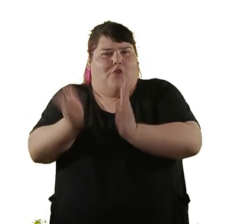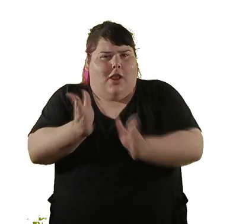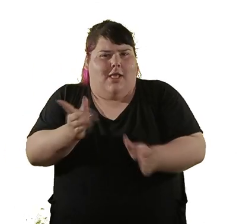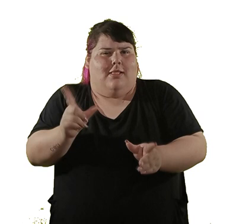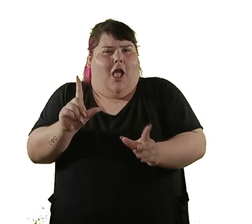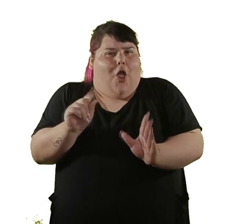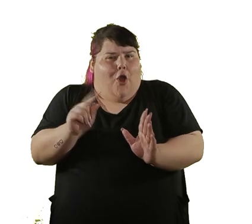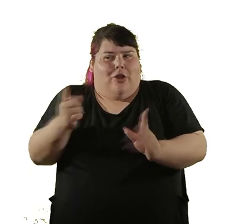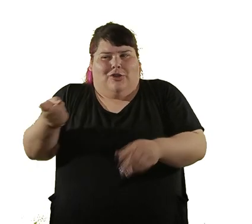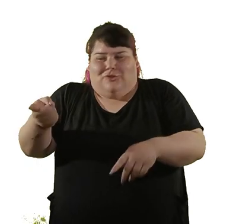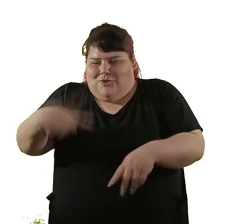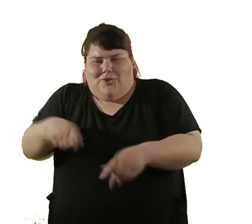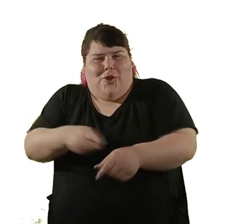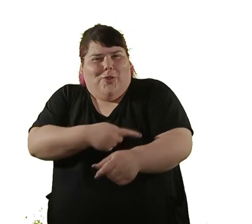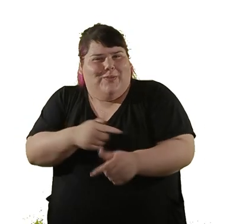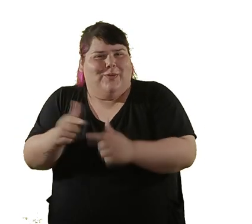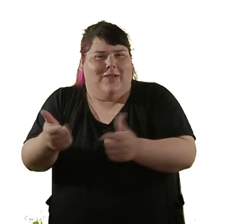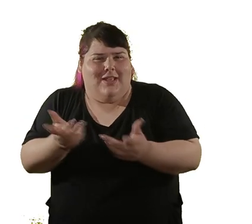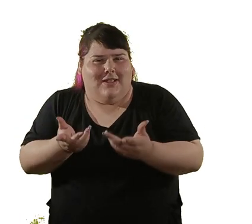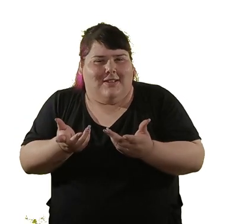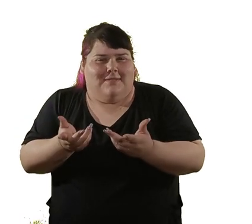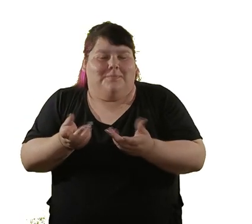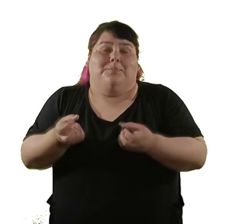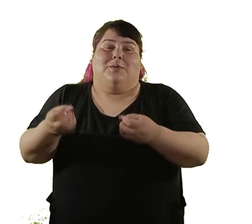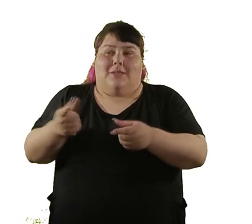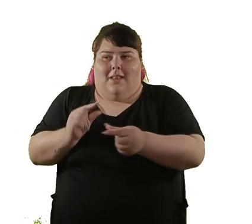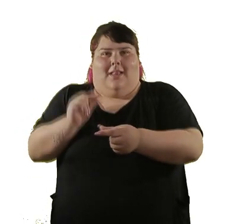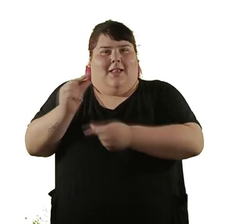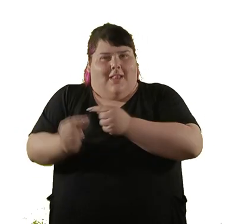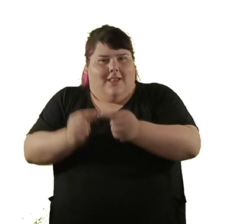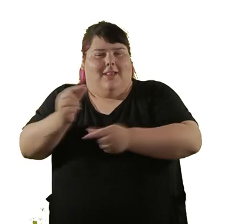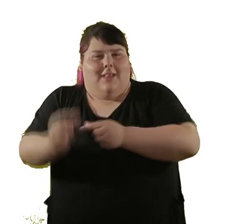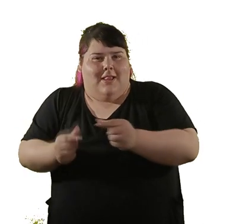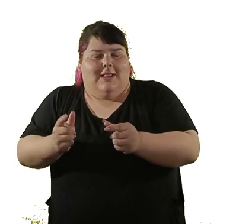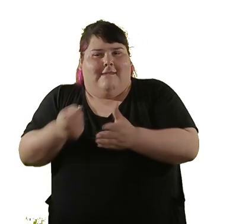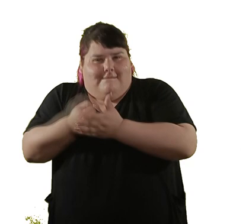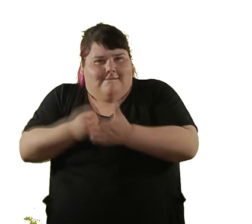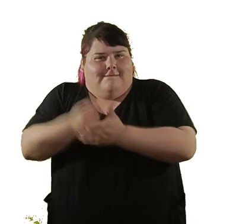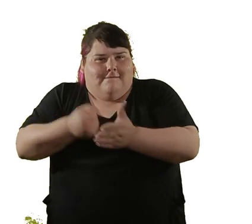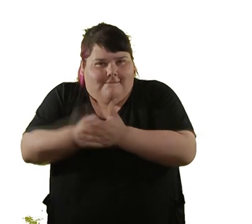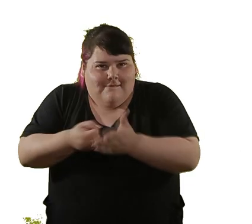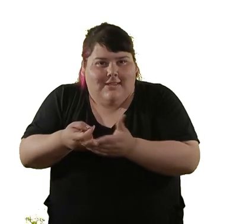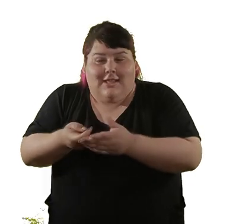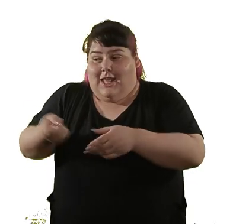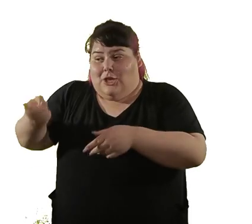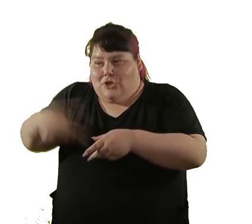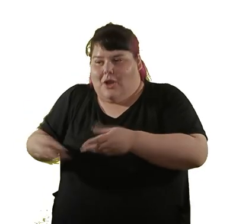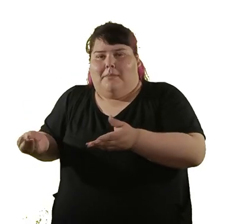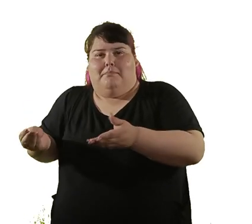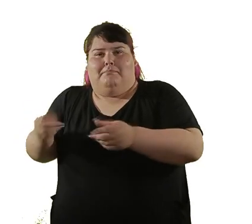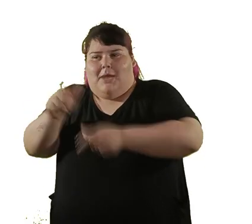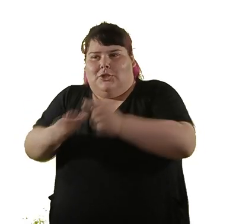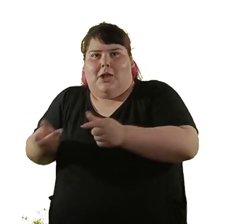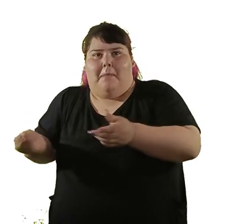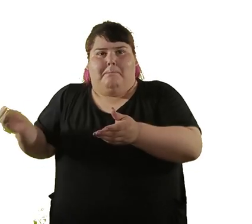dolorosos y no estamos acostumbrados a hacer eso. Entonces también hay que de a poco ir, yo creo, tratando de lograr que cada vez más personas que se